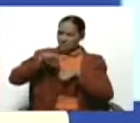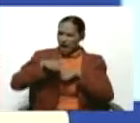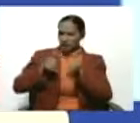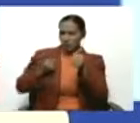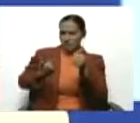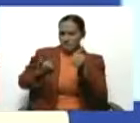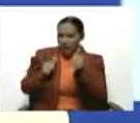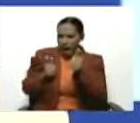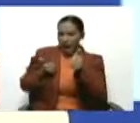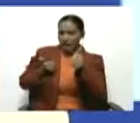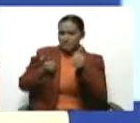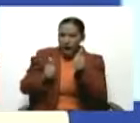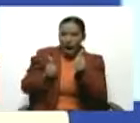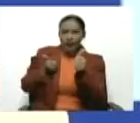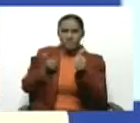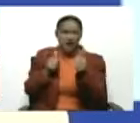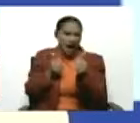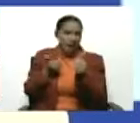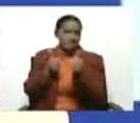te